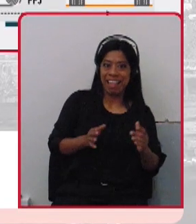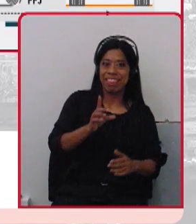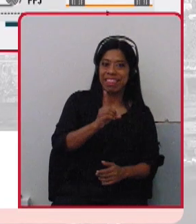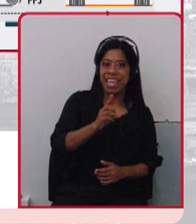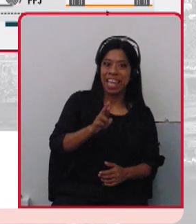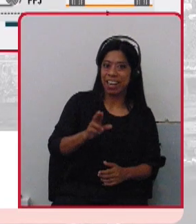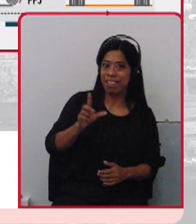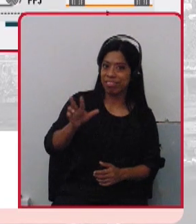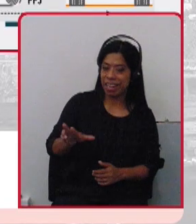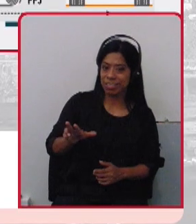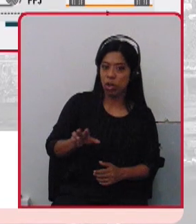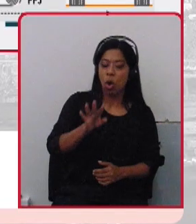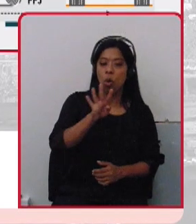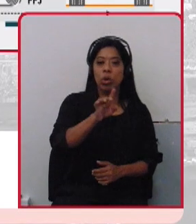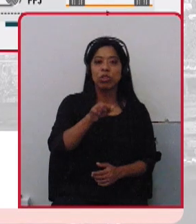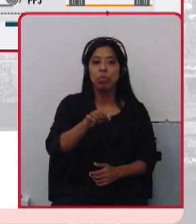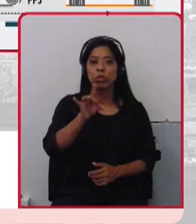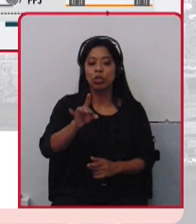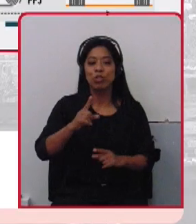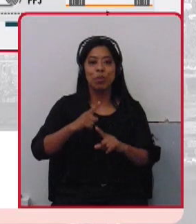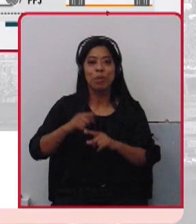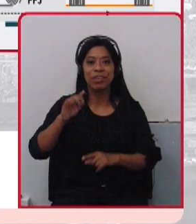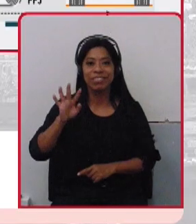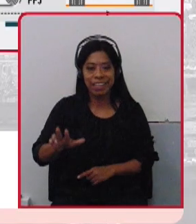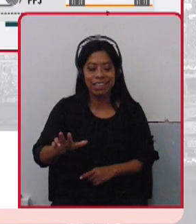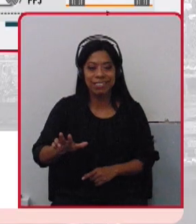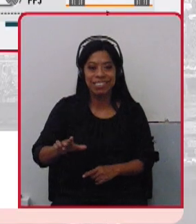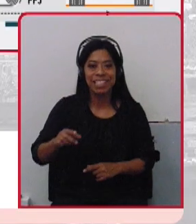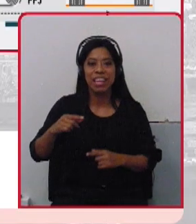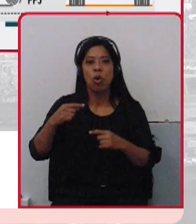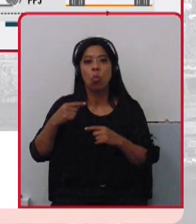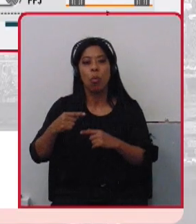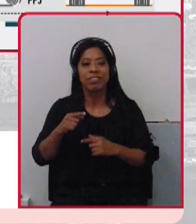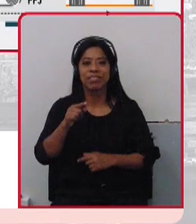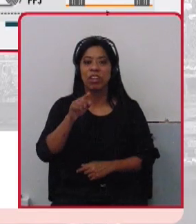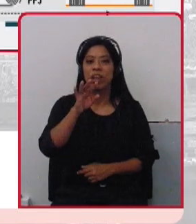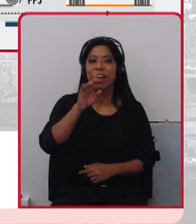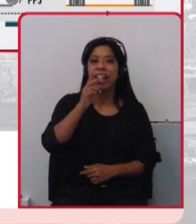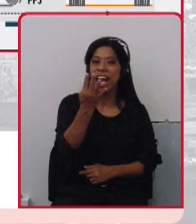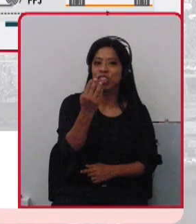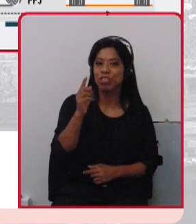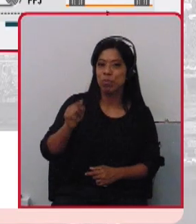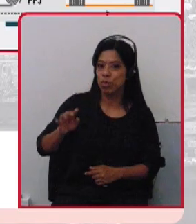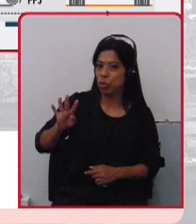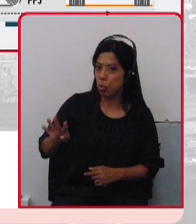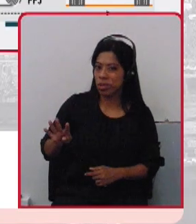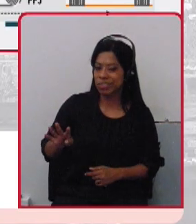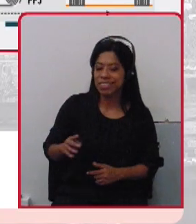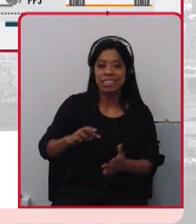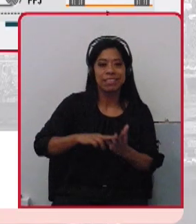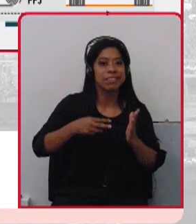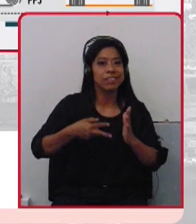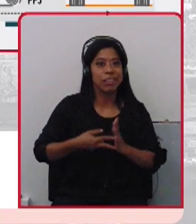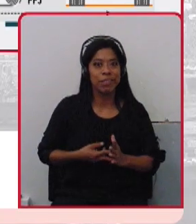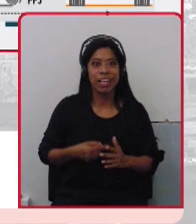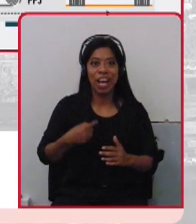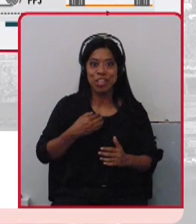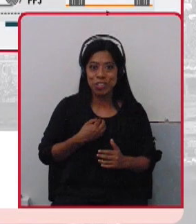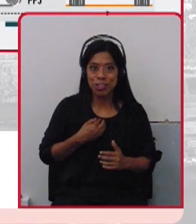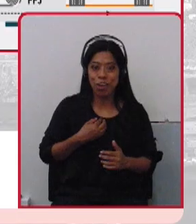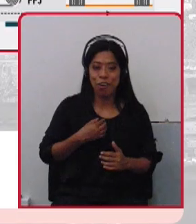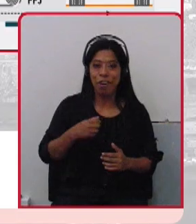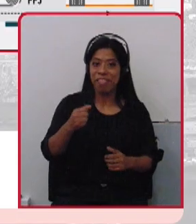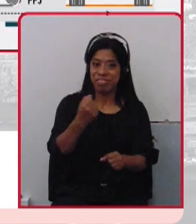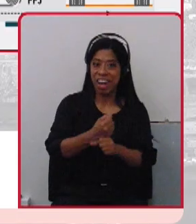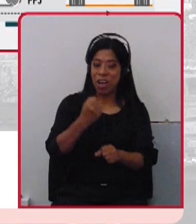BR3. 4.8 por 3 me da una distancia de 14.4. ¿Eso qué quiere decir? De que yo como operador